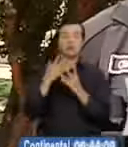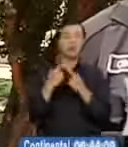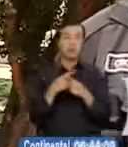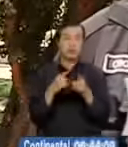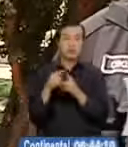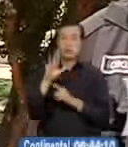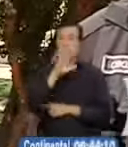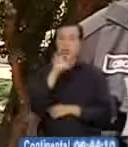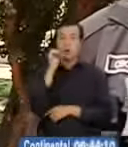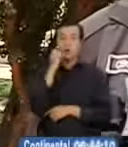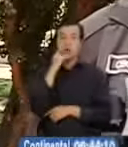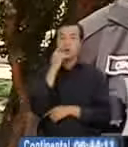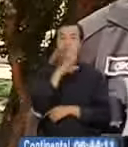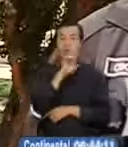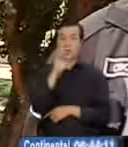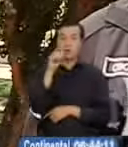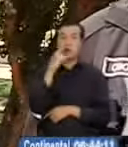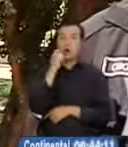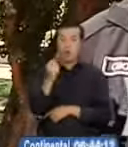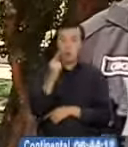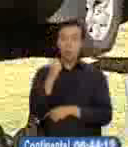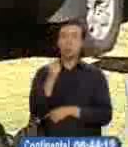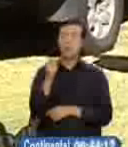encuentran patrullando a diario el distrito